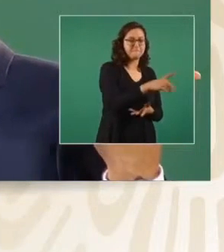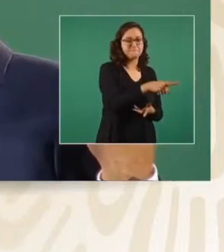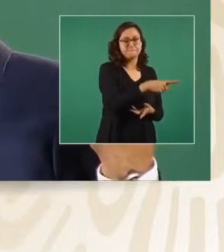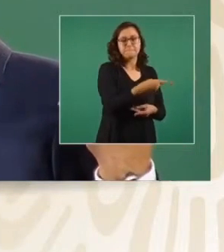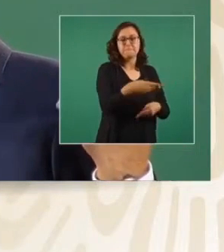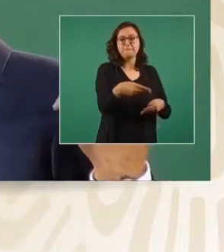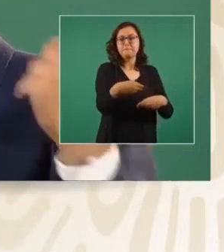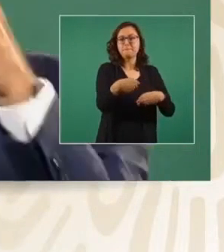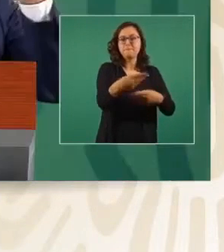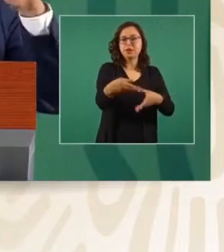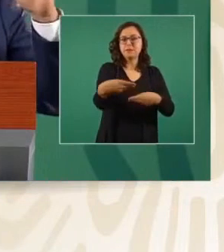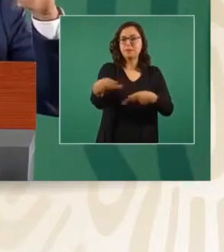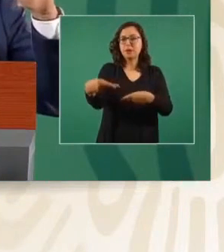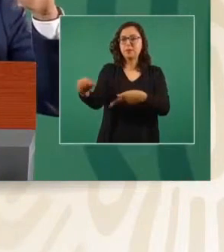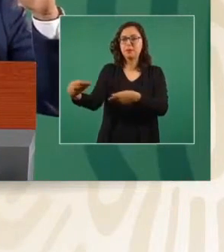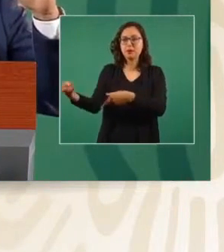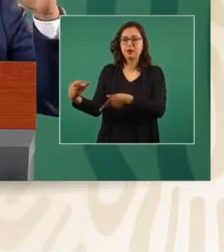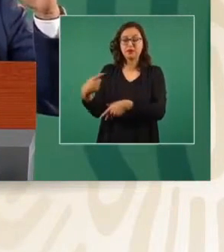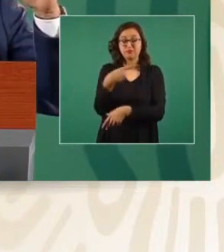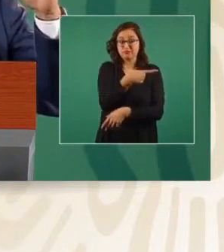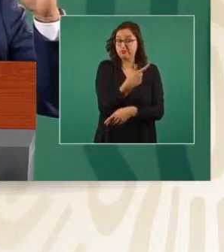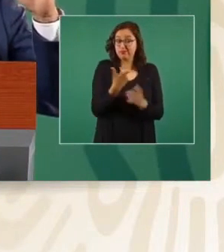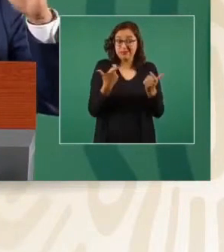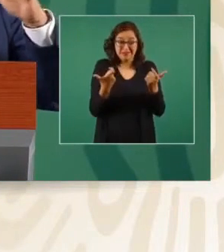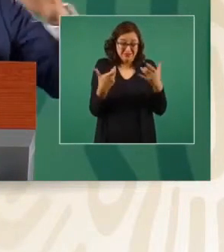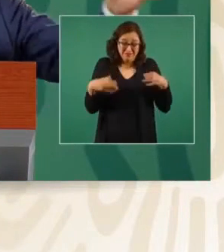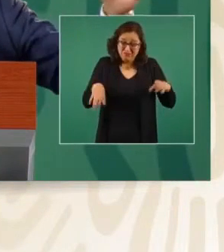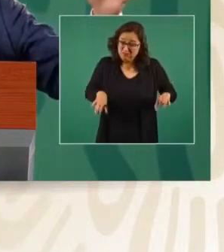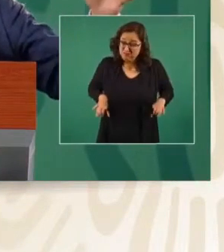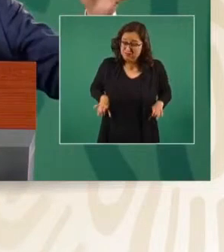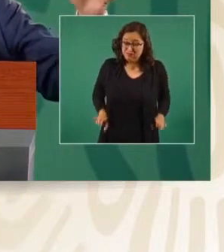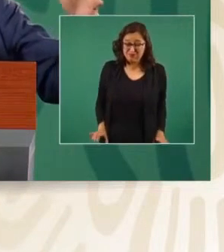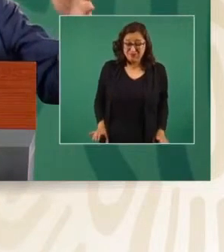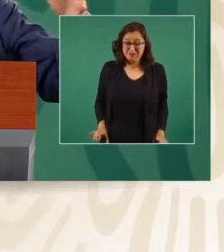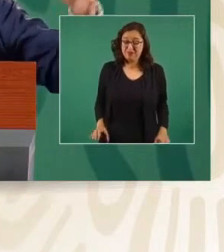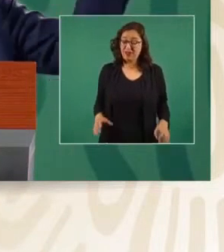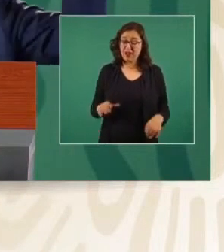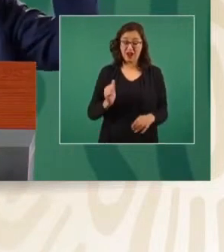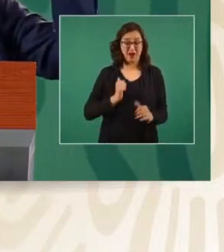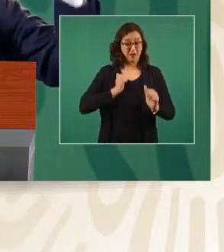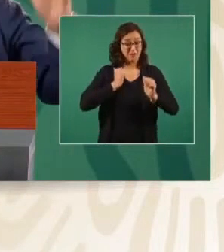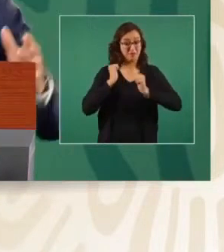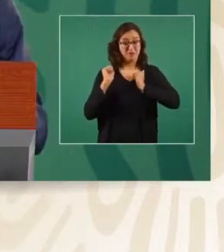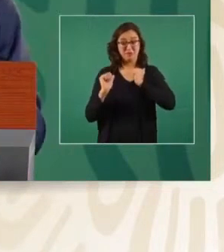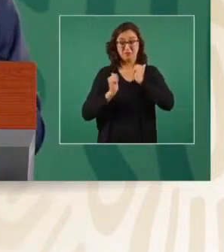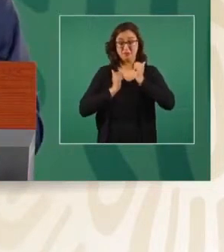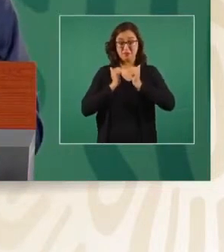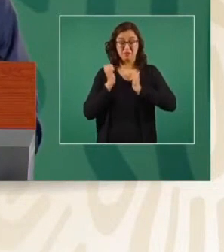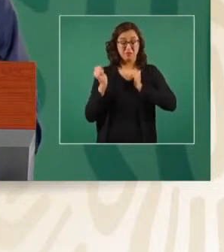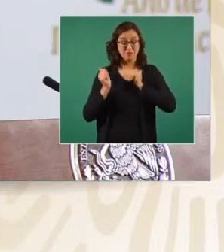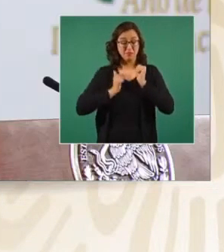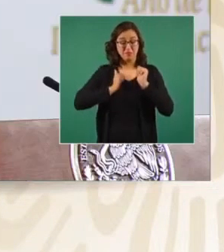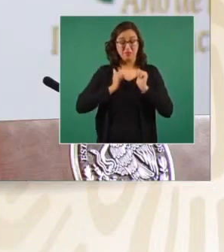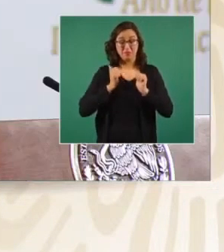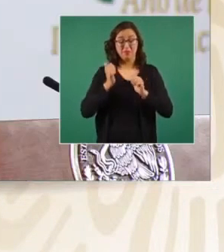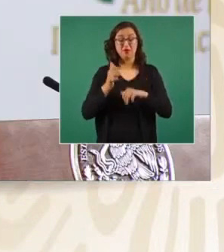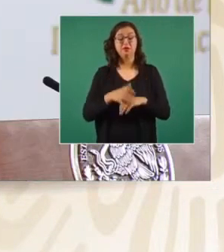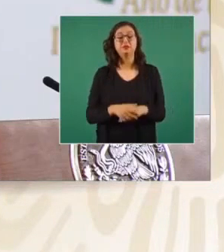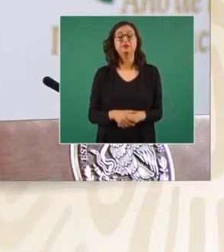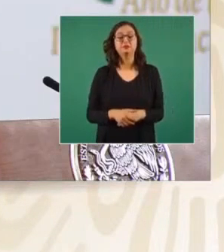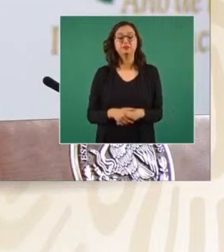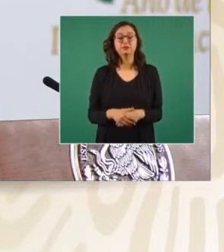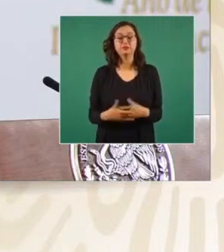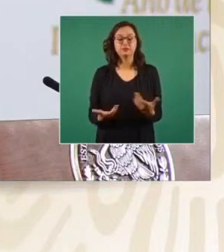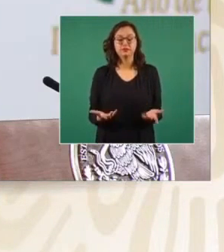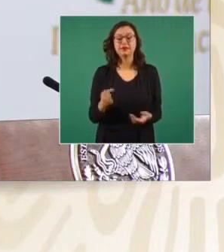Gentes que hizo su agosto en el gobierno anterior y en todos los gobiernos. Gobernación